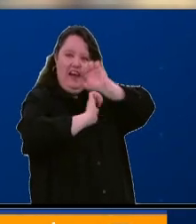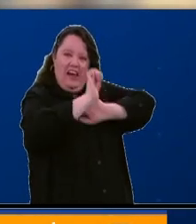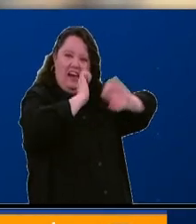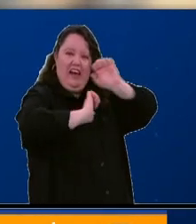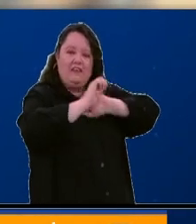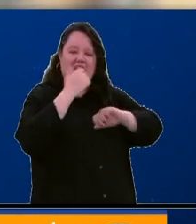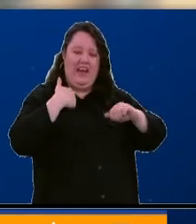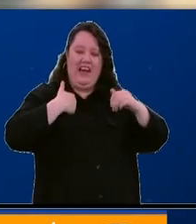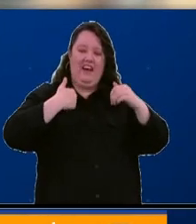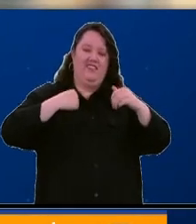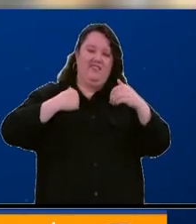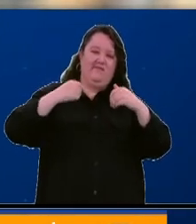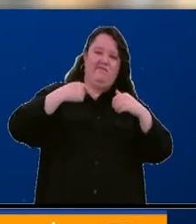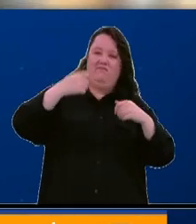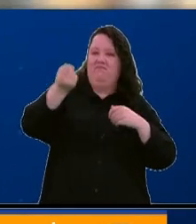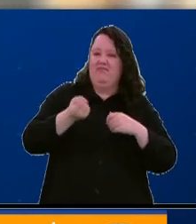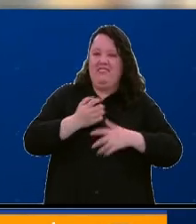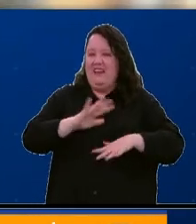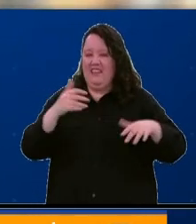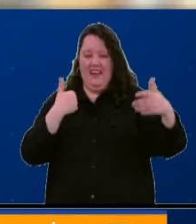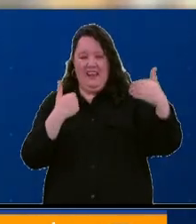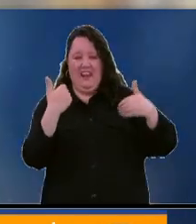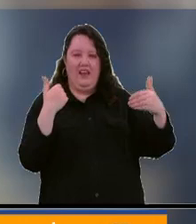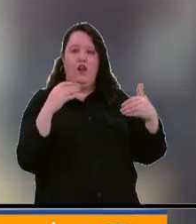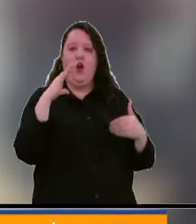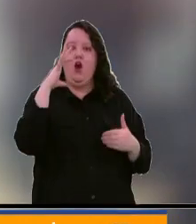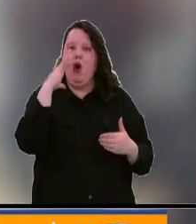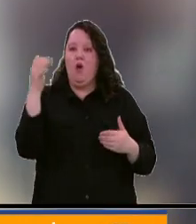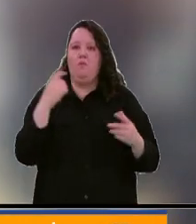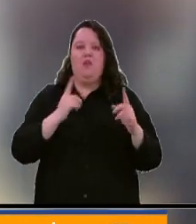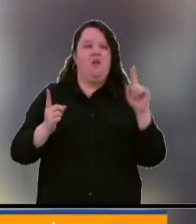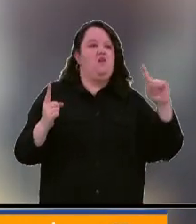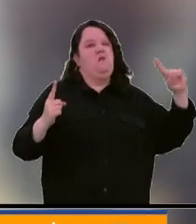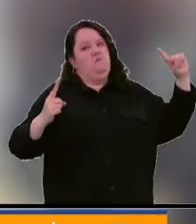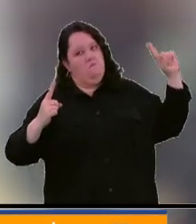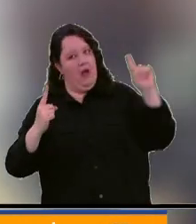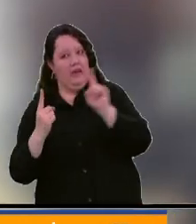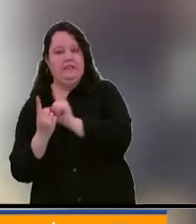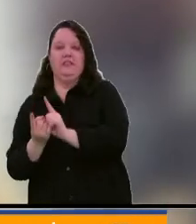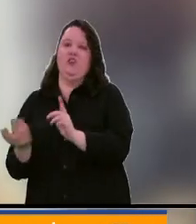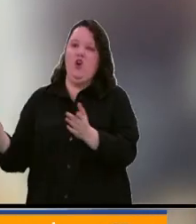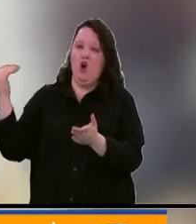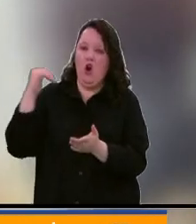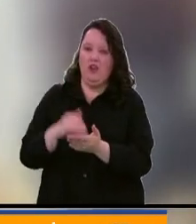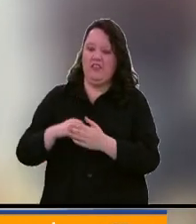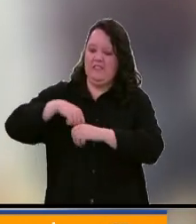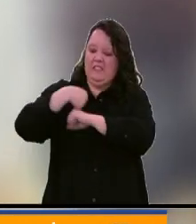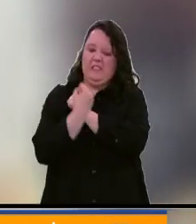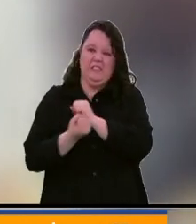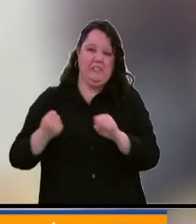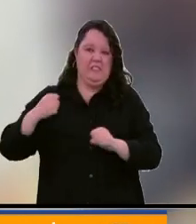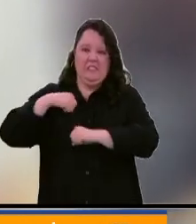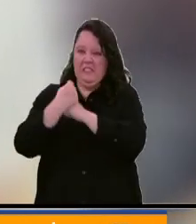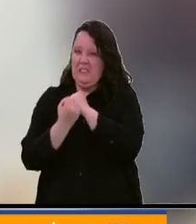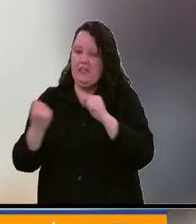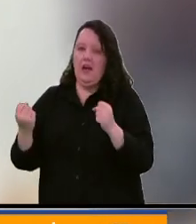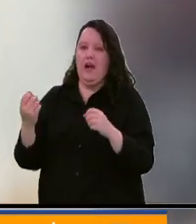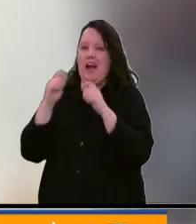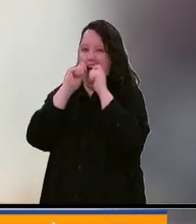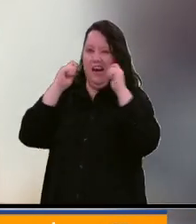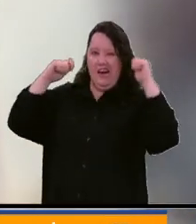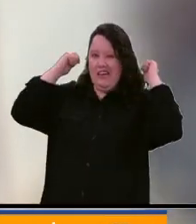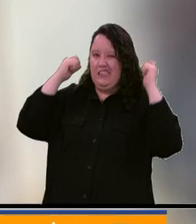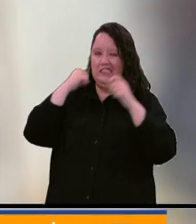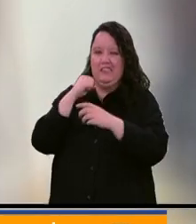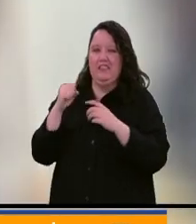está herida ella, pero el sujeto se devuelve, la coge de nuevo y vuelve y la amarra, la amordaza. ¿Y